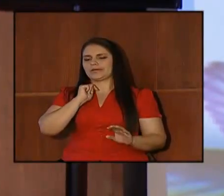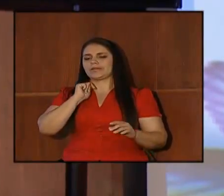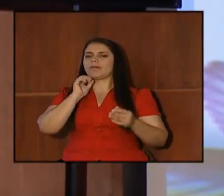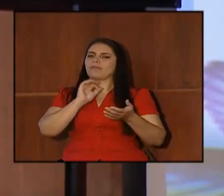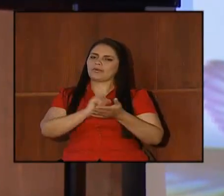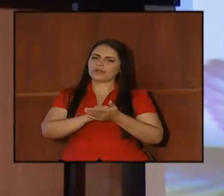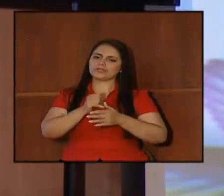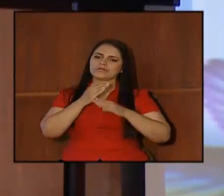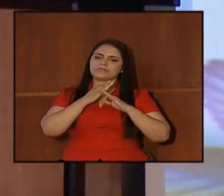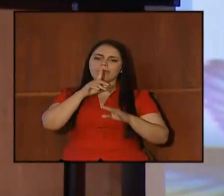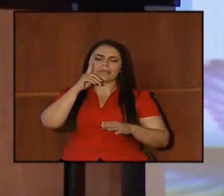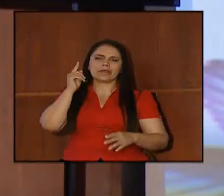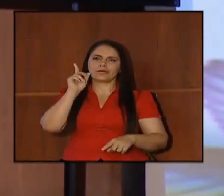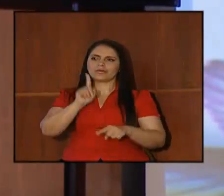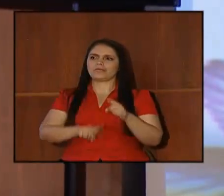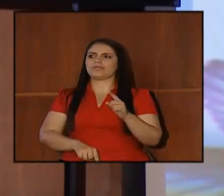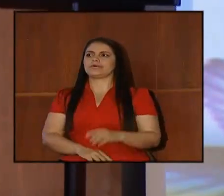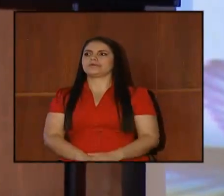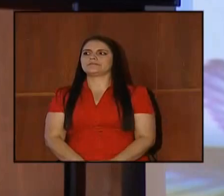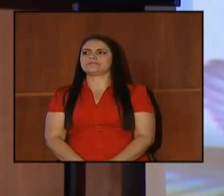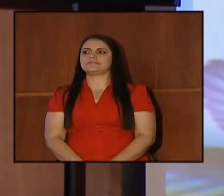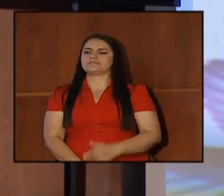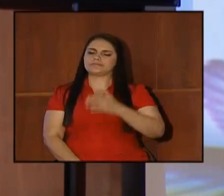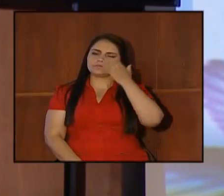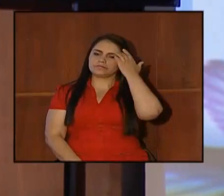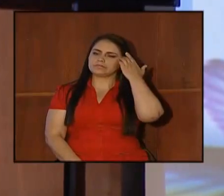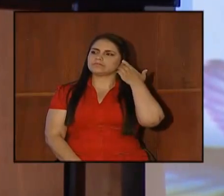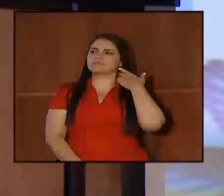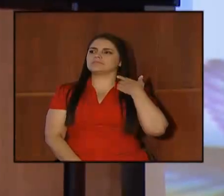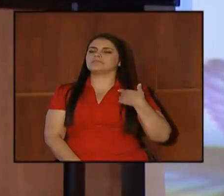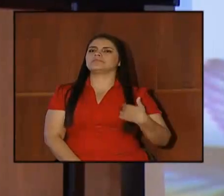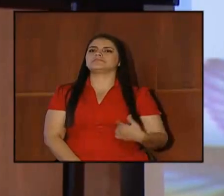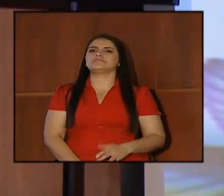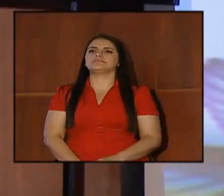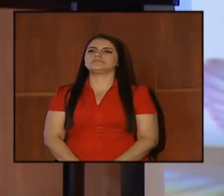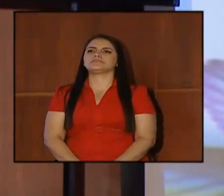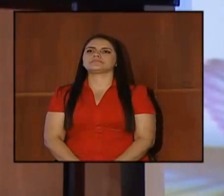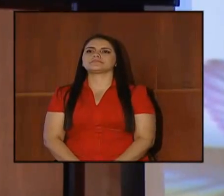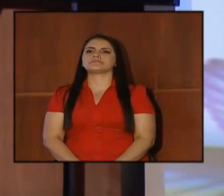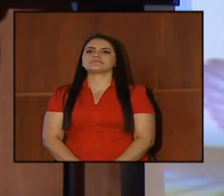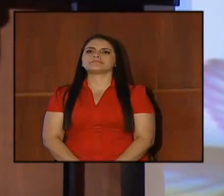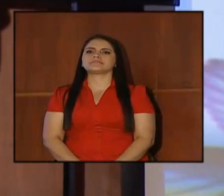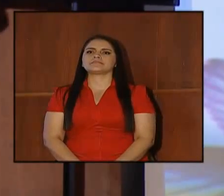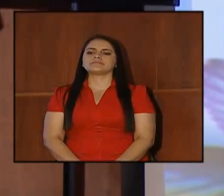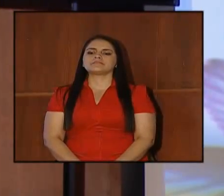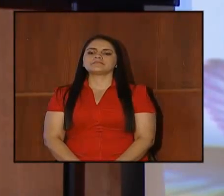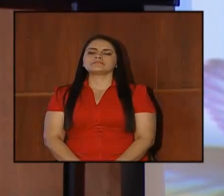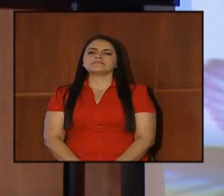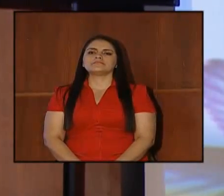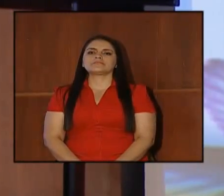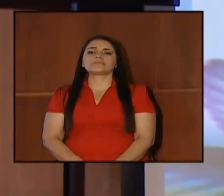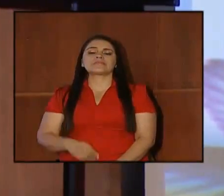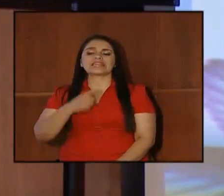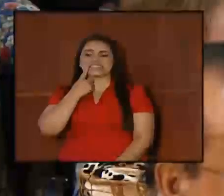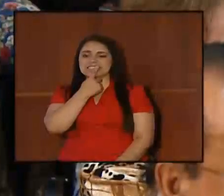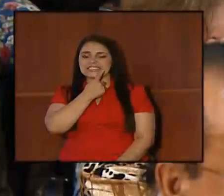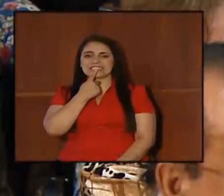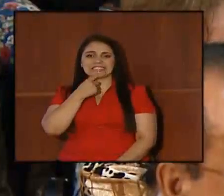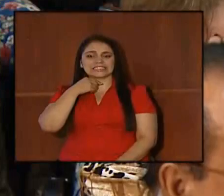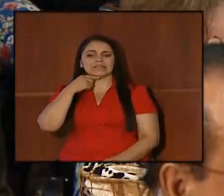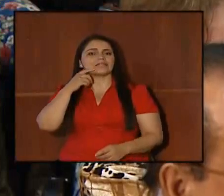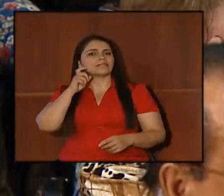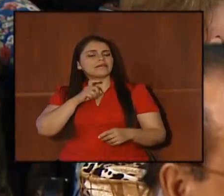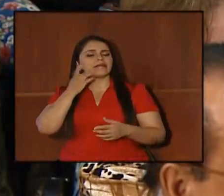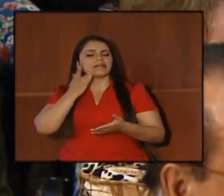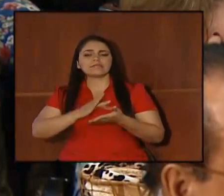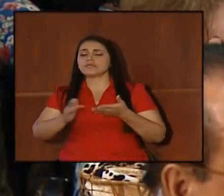eso no es recomendable tapar la piel de los pacientes. Realicémosle limpieza, limpiemos la boca de los pacientes, así sea que el